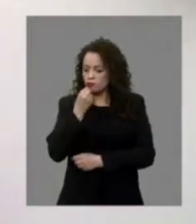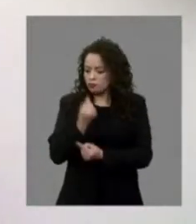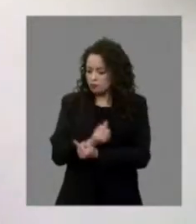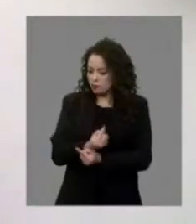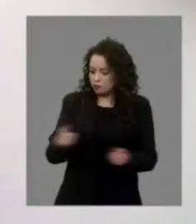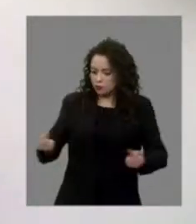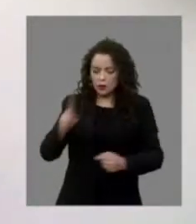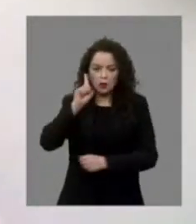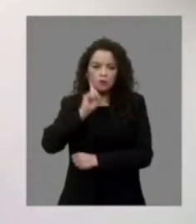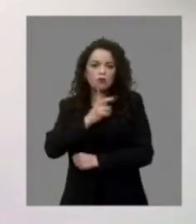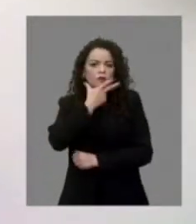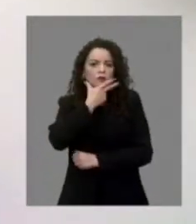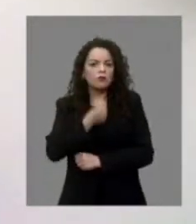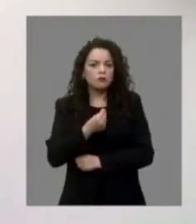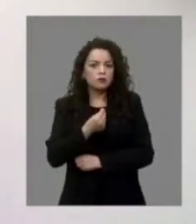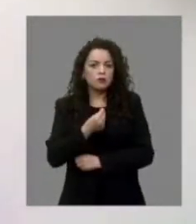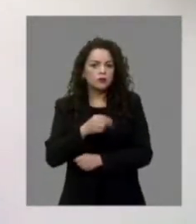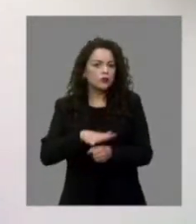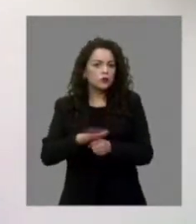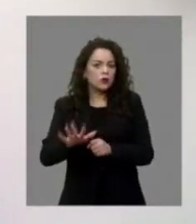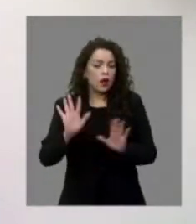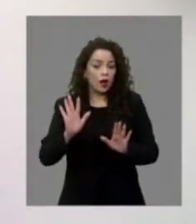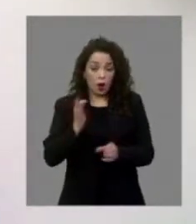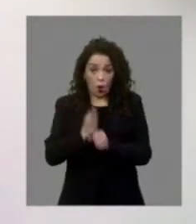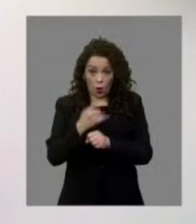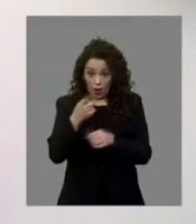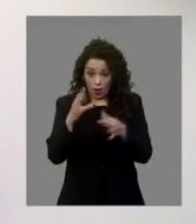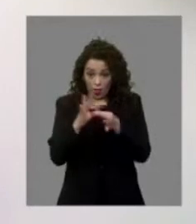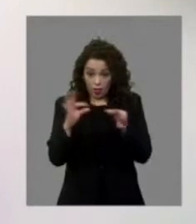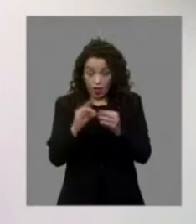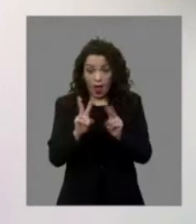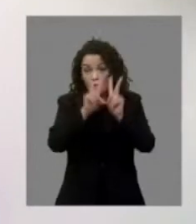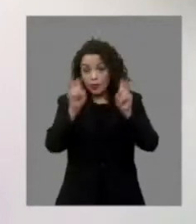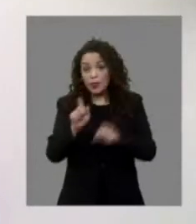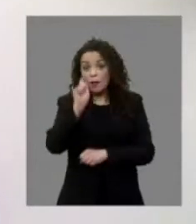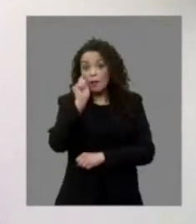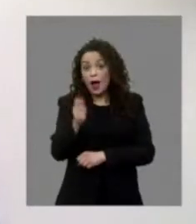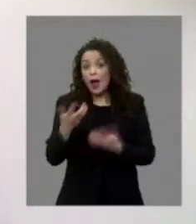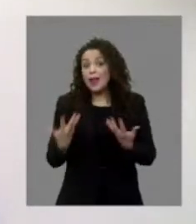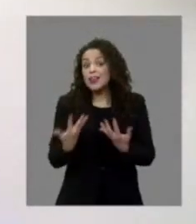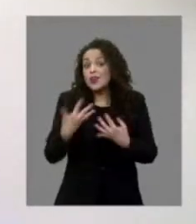niño. Estamos hablando ya de un tema de educación inclusiva